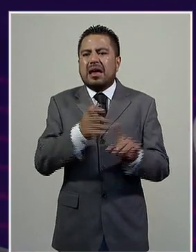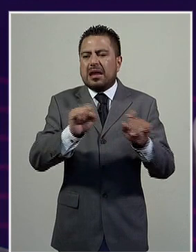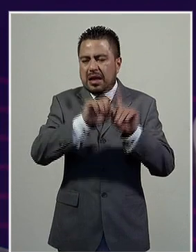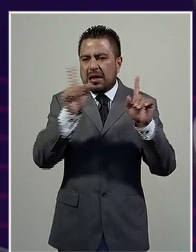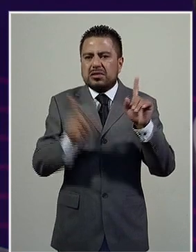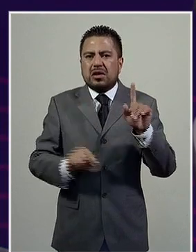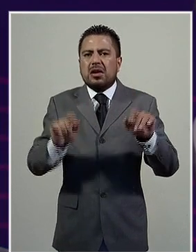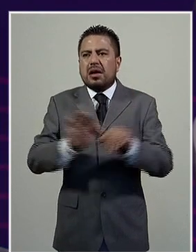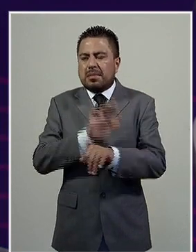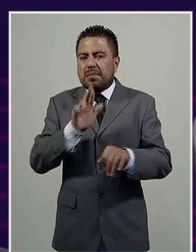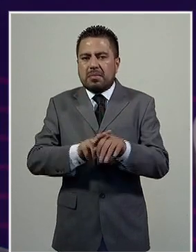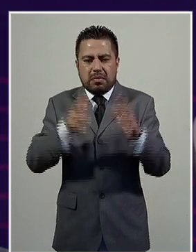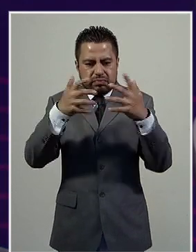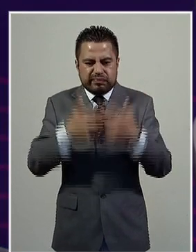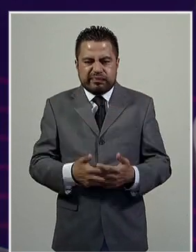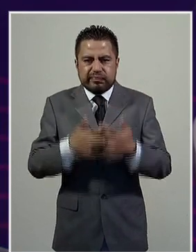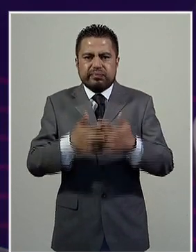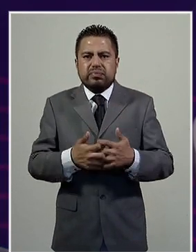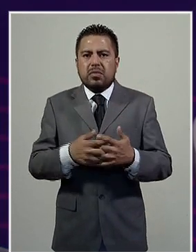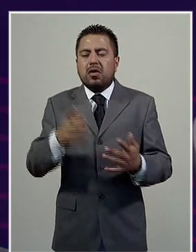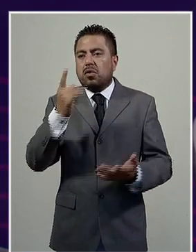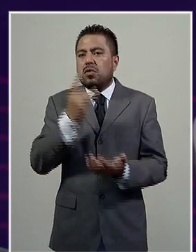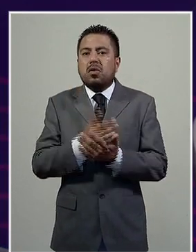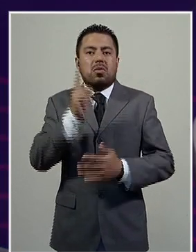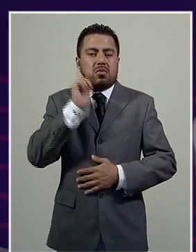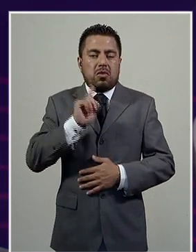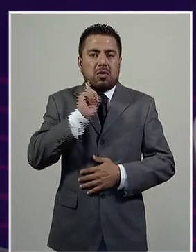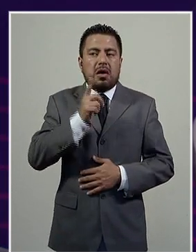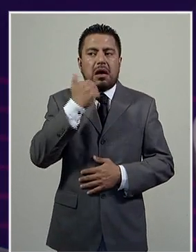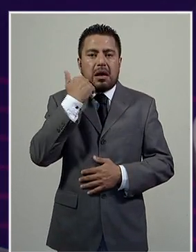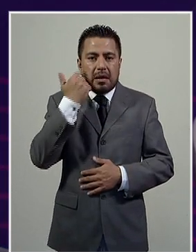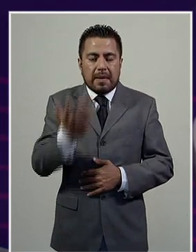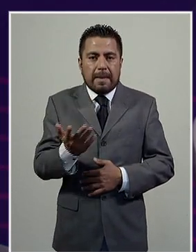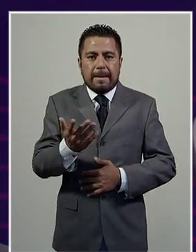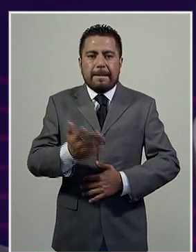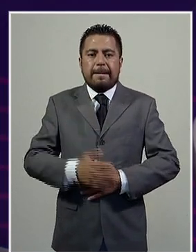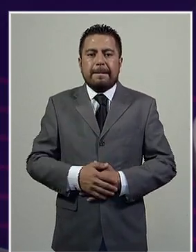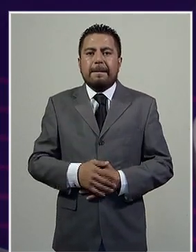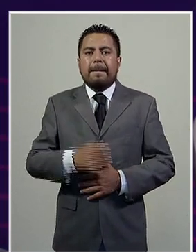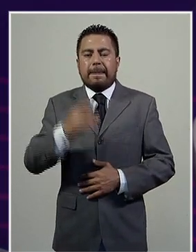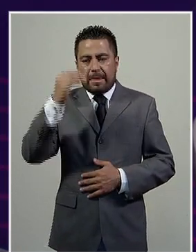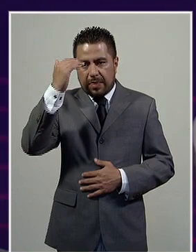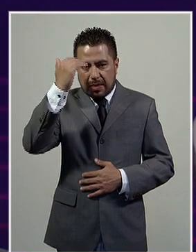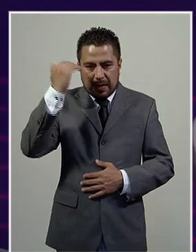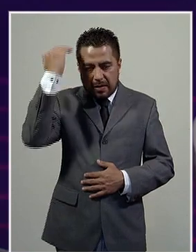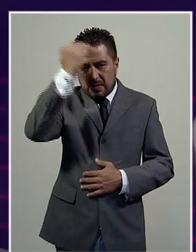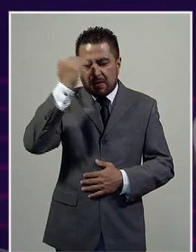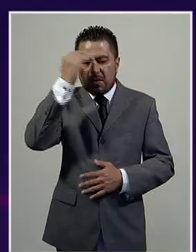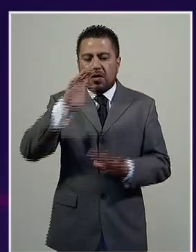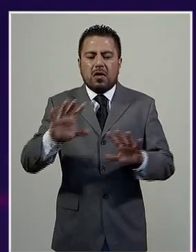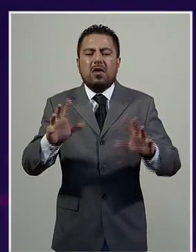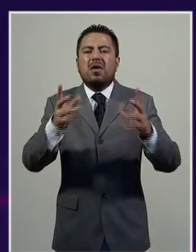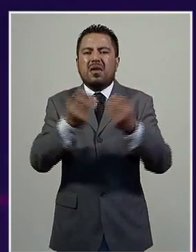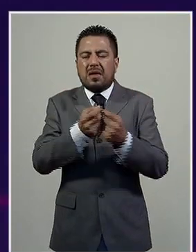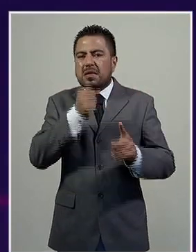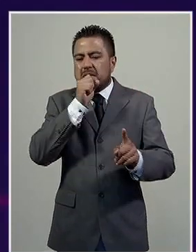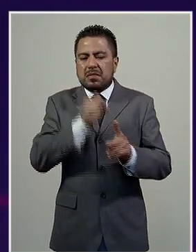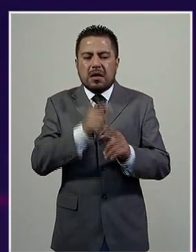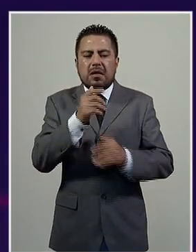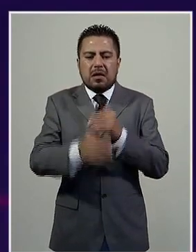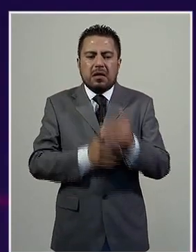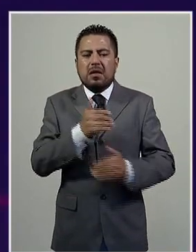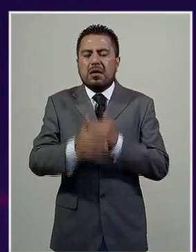o las grandes empresas, una mujer que quiere portar un turbante como parte de su